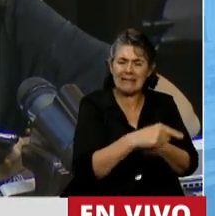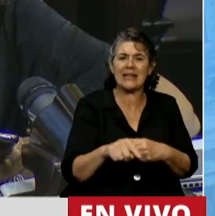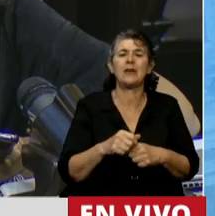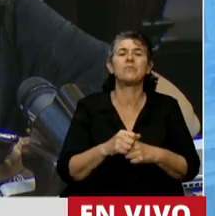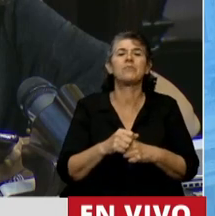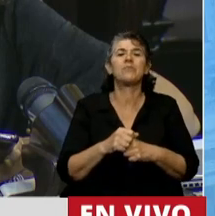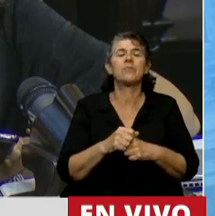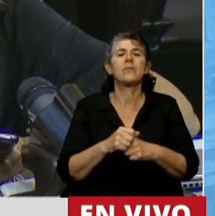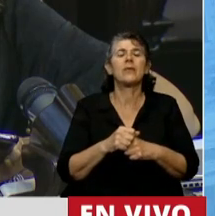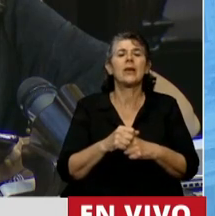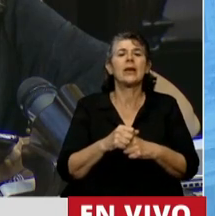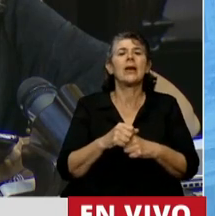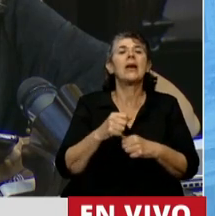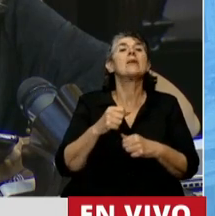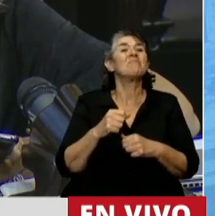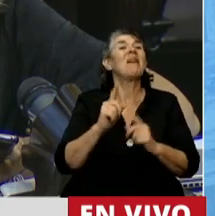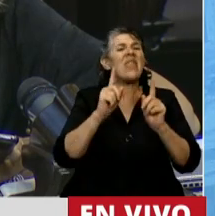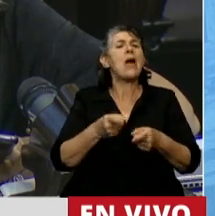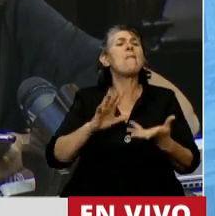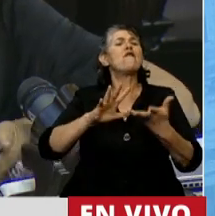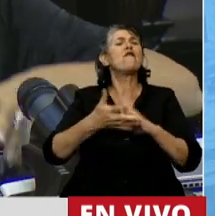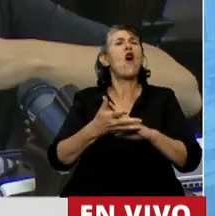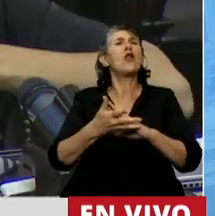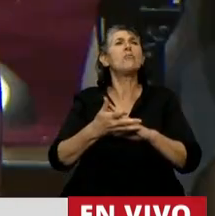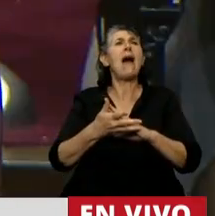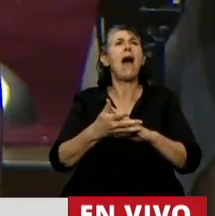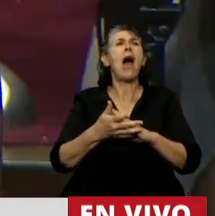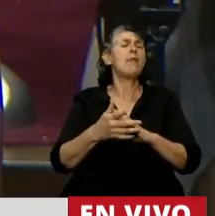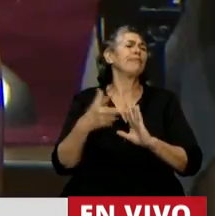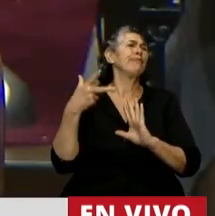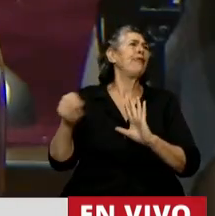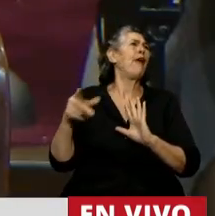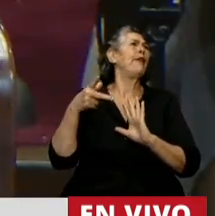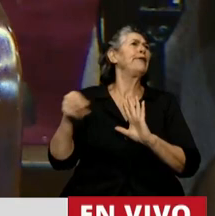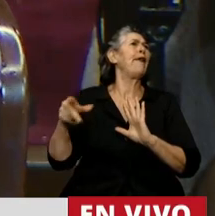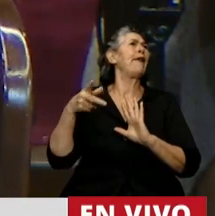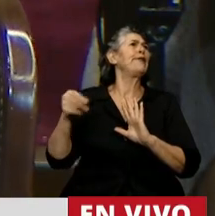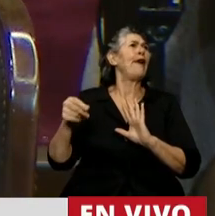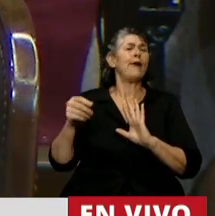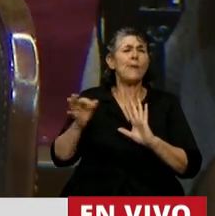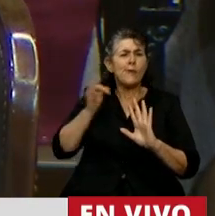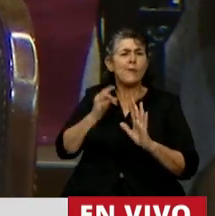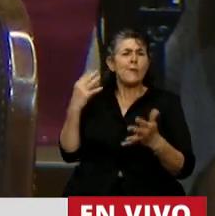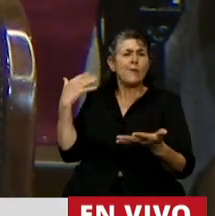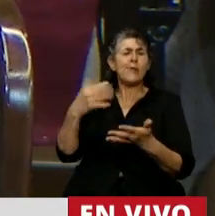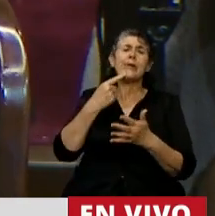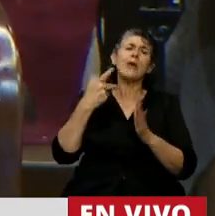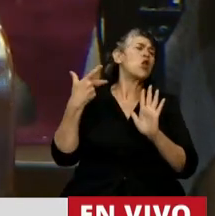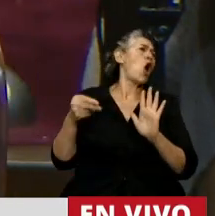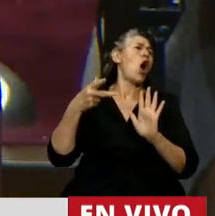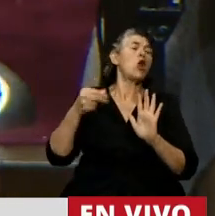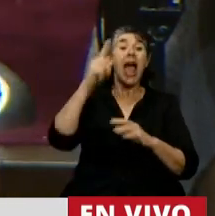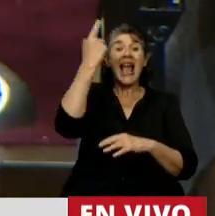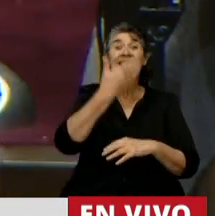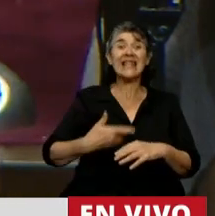presidente, agregar un punto más. La negación que lleva tantos años. Demasiado tiempo el Estado